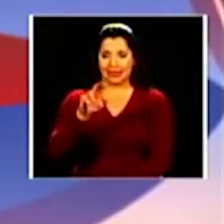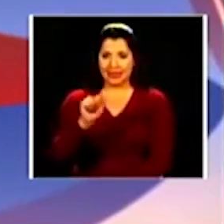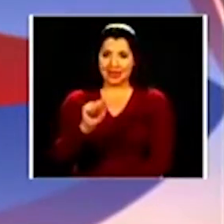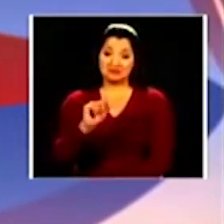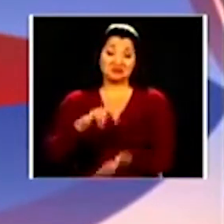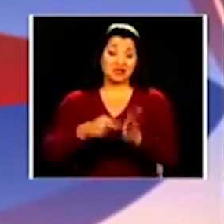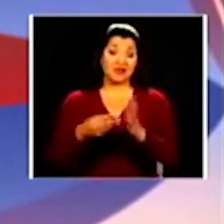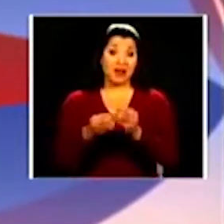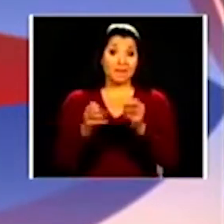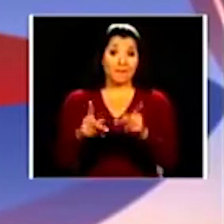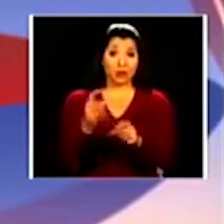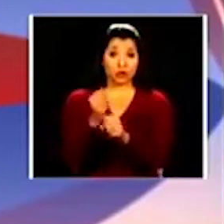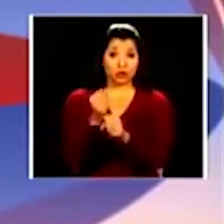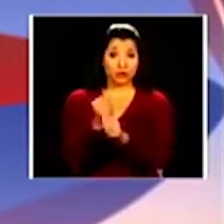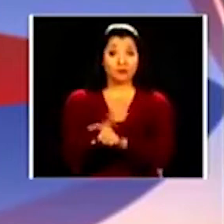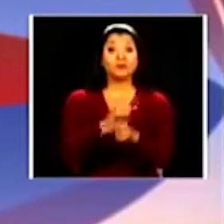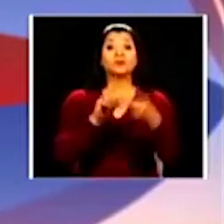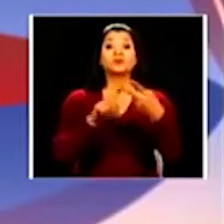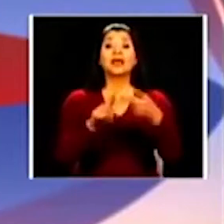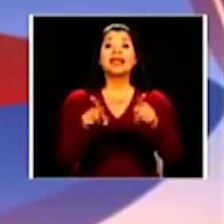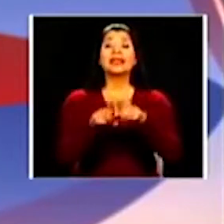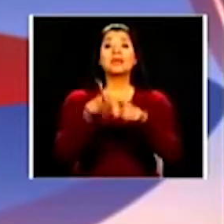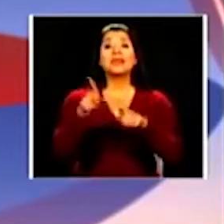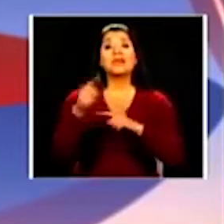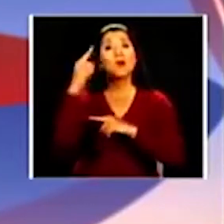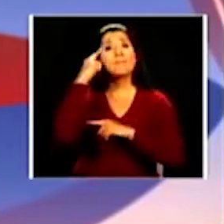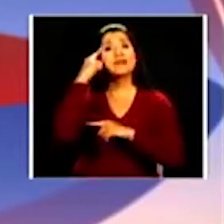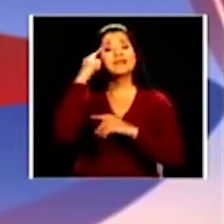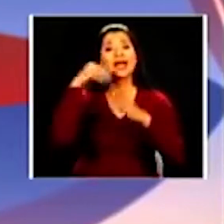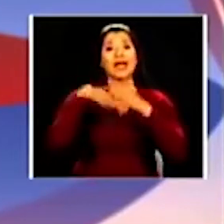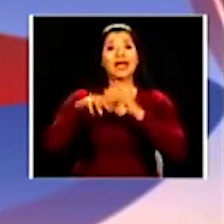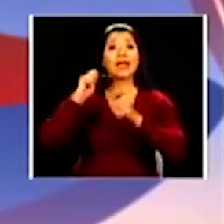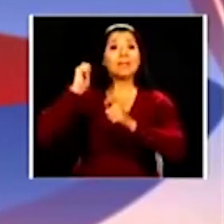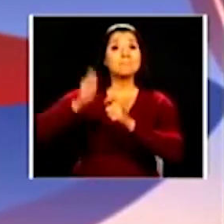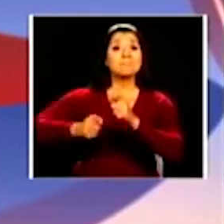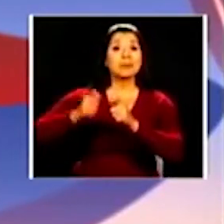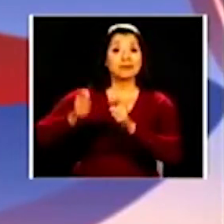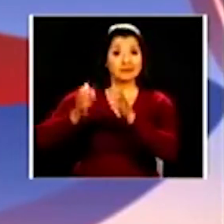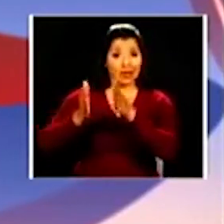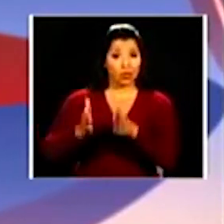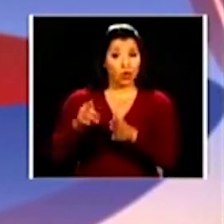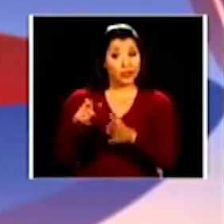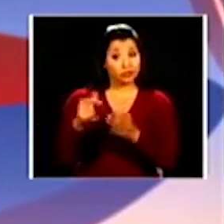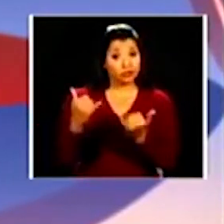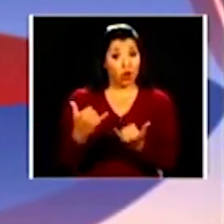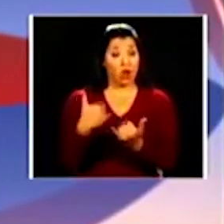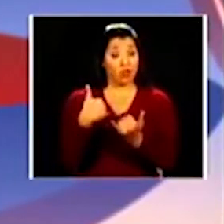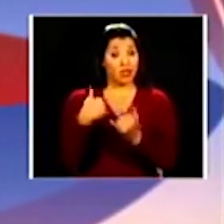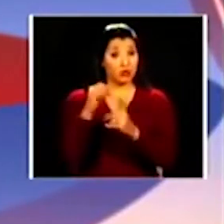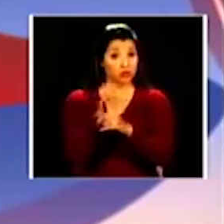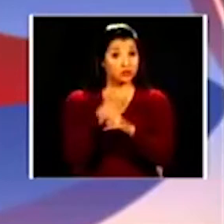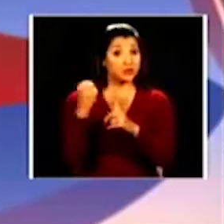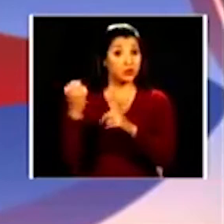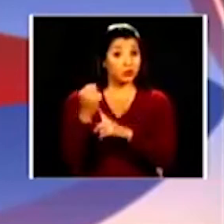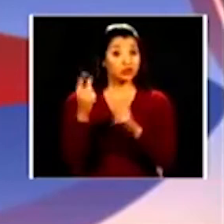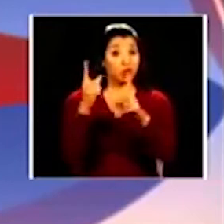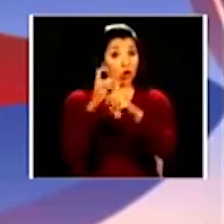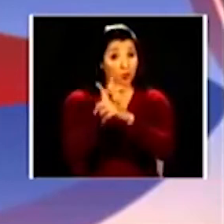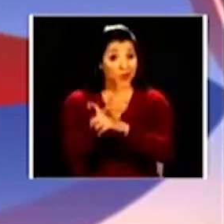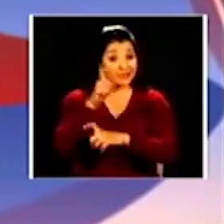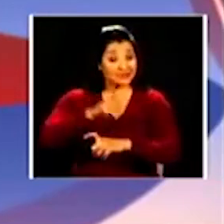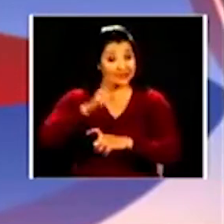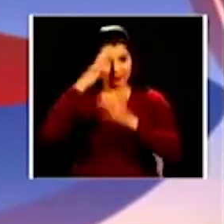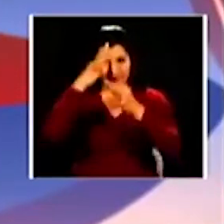que pensar en los pescadores. En efecto, los pescadores hoy están viviendo una situación bastante complicada en la que hay que tomar determinaciones.